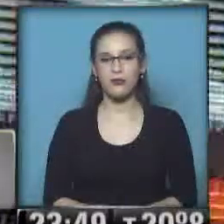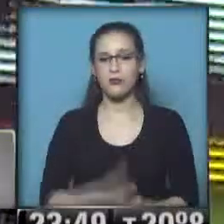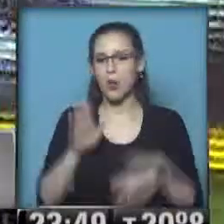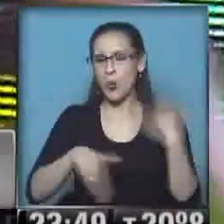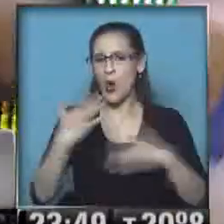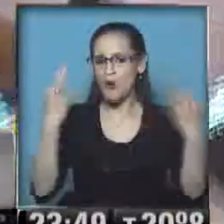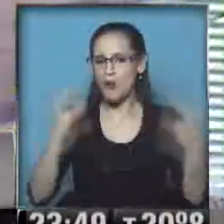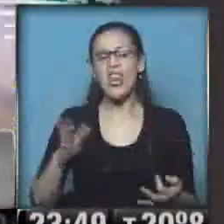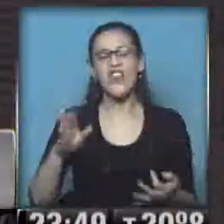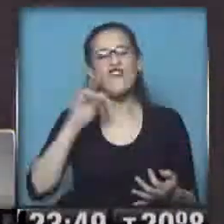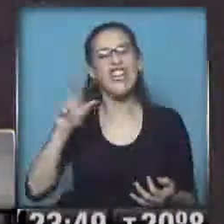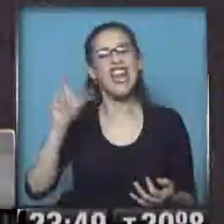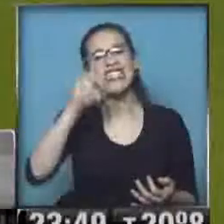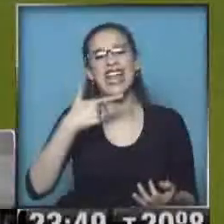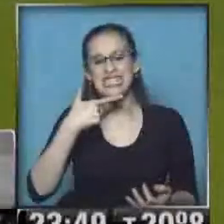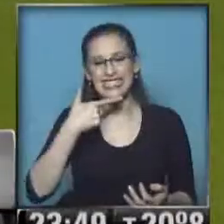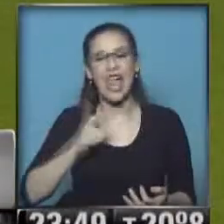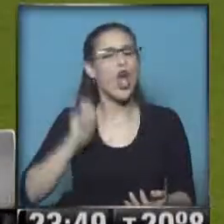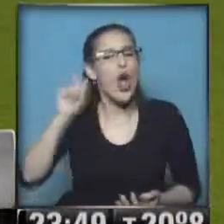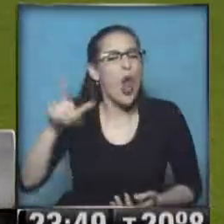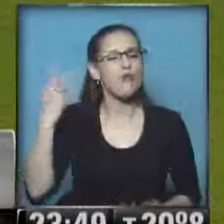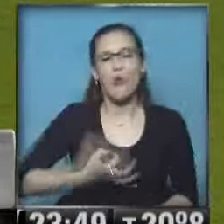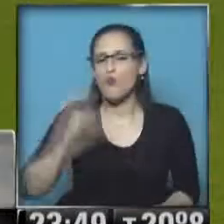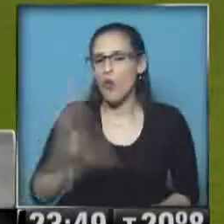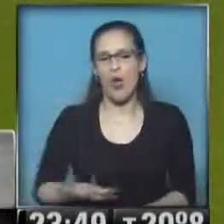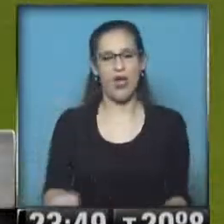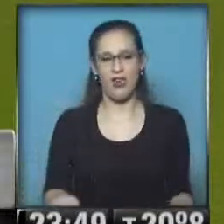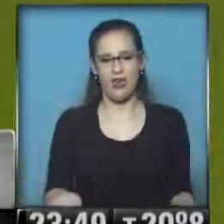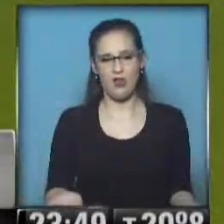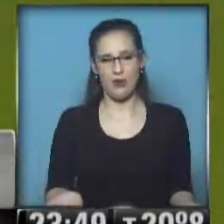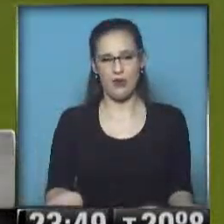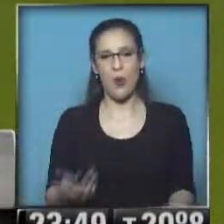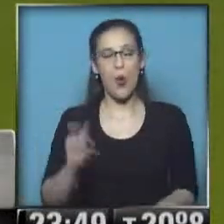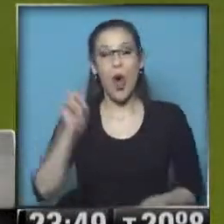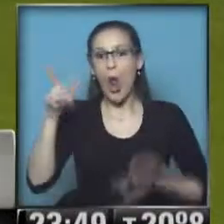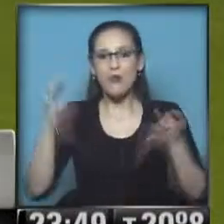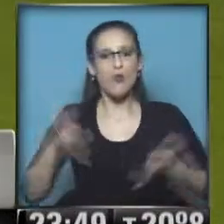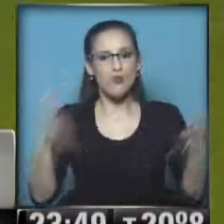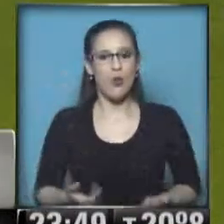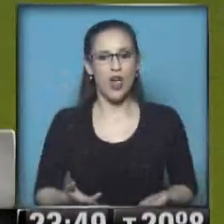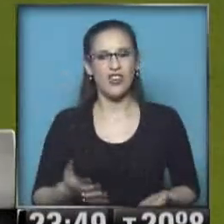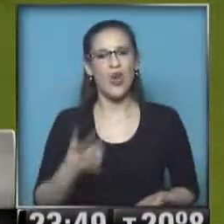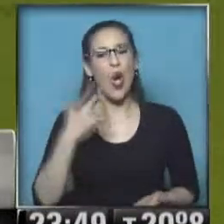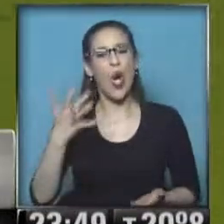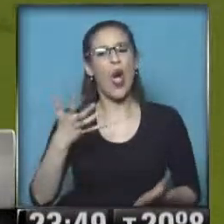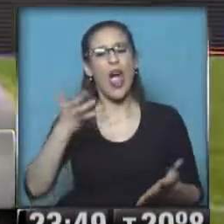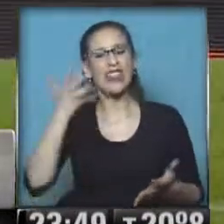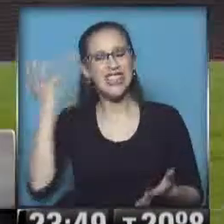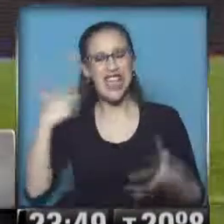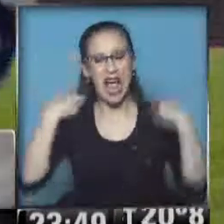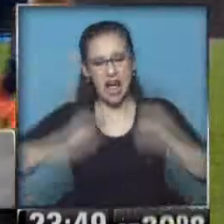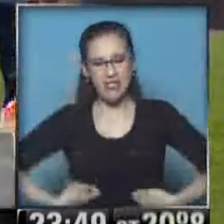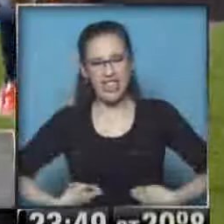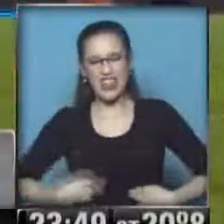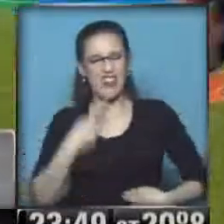Lucas Vilches. Un golazo, llamado a ser uno de los mejores goles que va a tener esta tercera fecha. Qué fea la camiseta de Tigre, ¿no? A mí particularmente esta